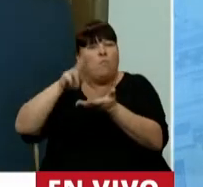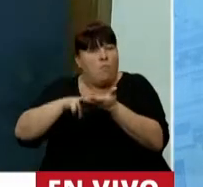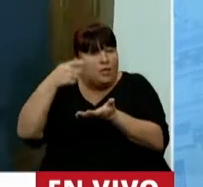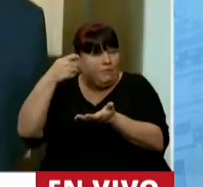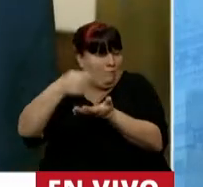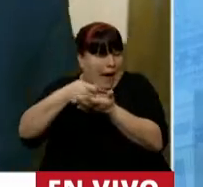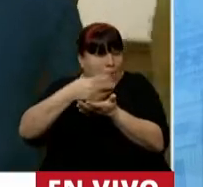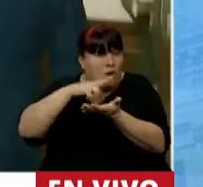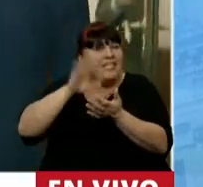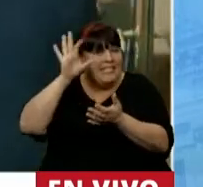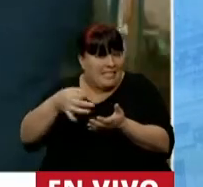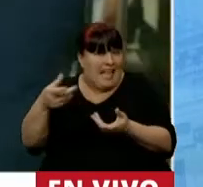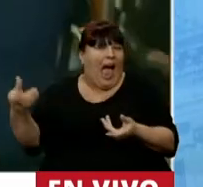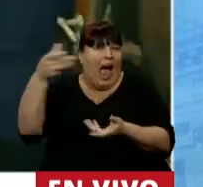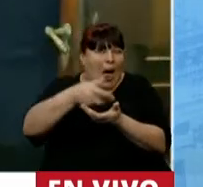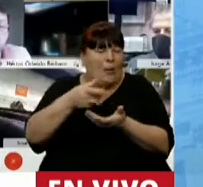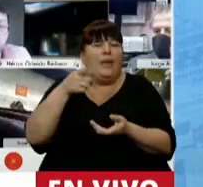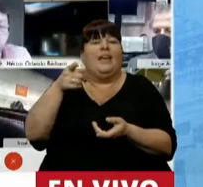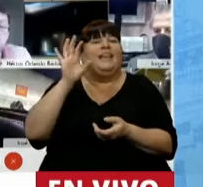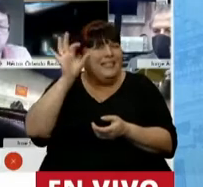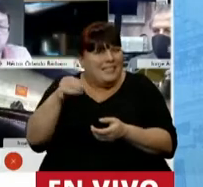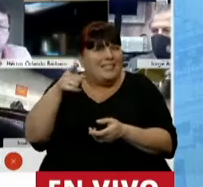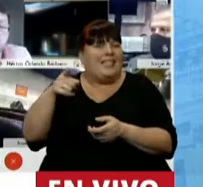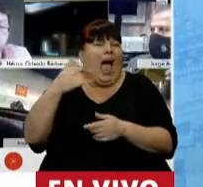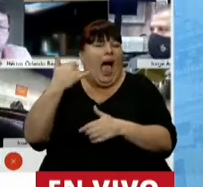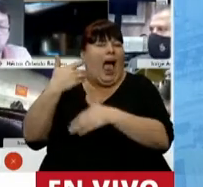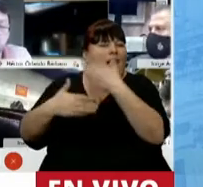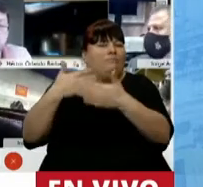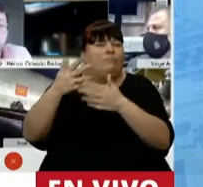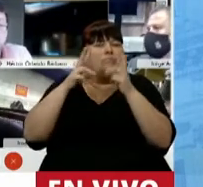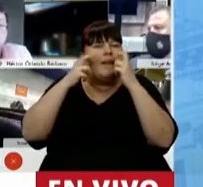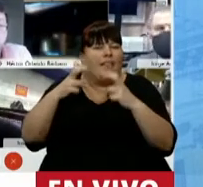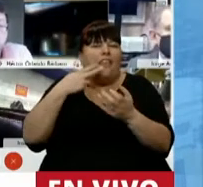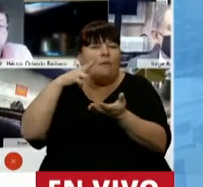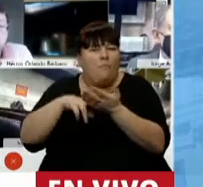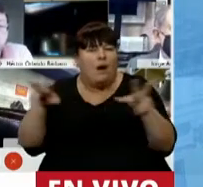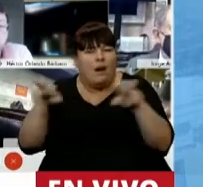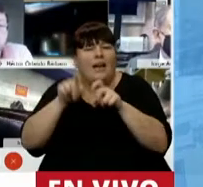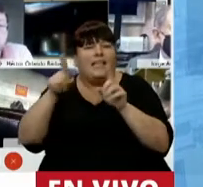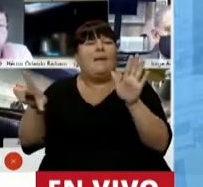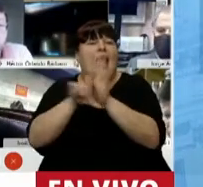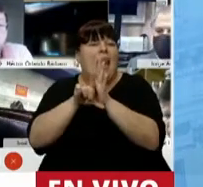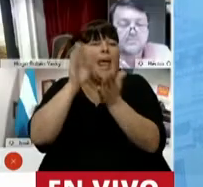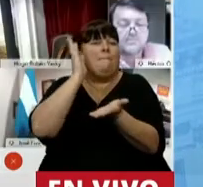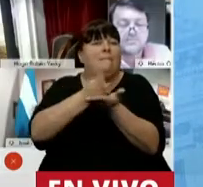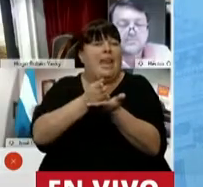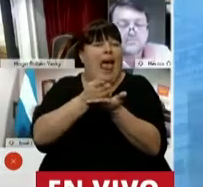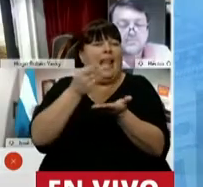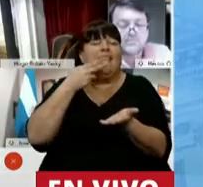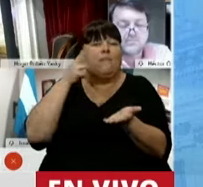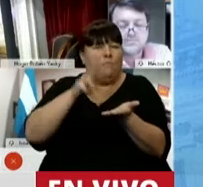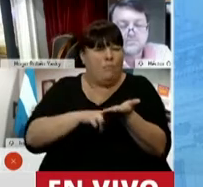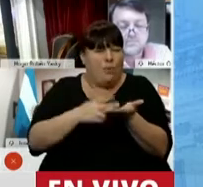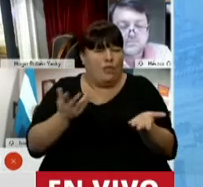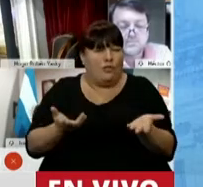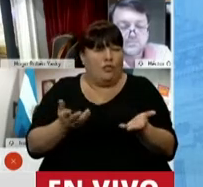sabe que es coactivo, que está sujeto a procedimiento fiscal y está sujeto a la ley penal tributaria, de